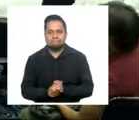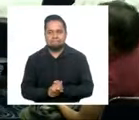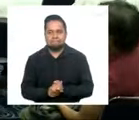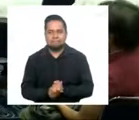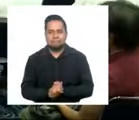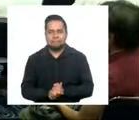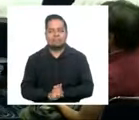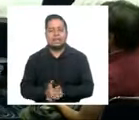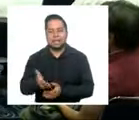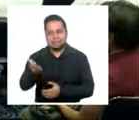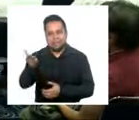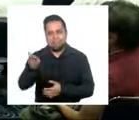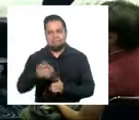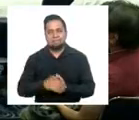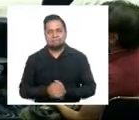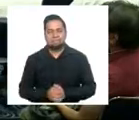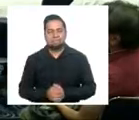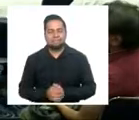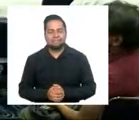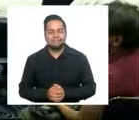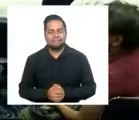Sí, a ver, pero